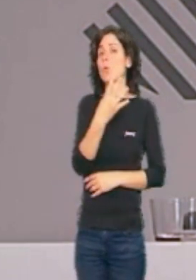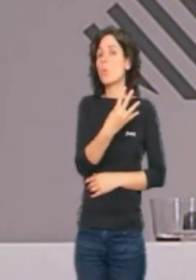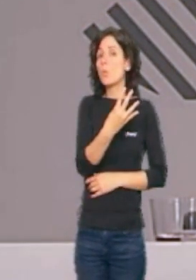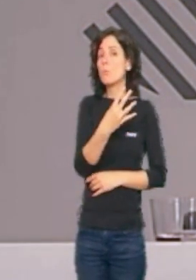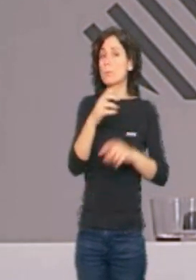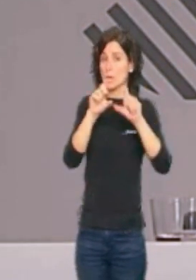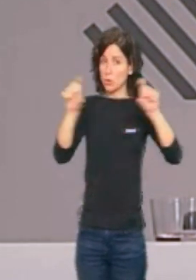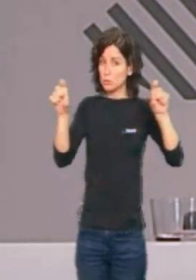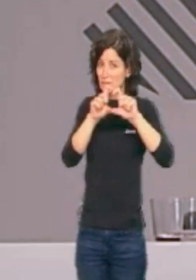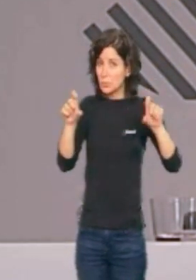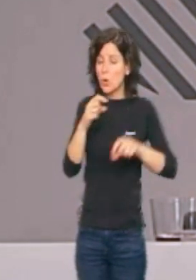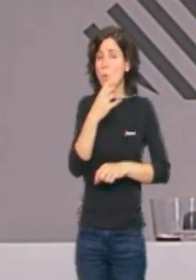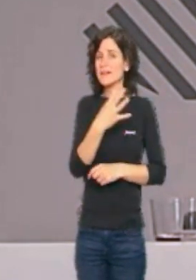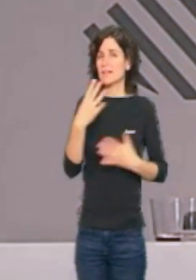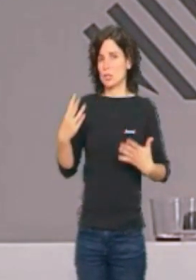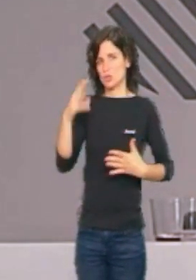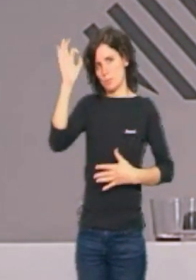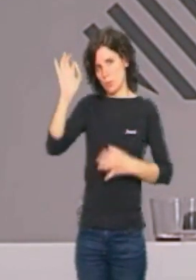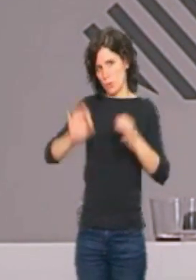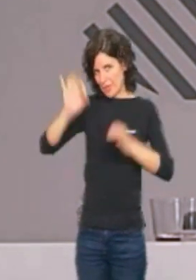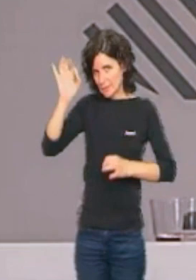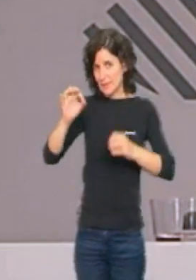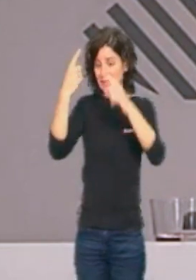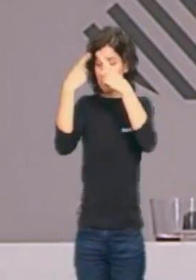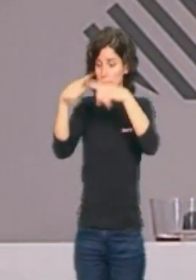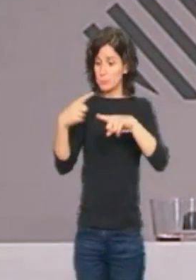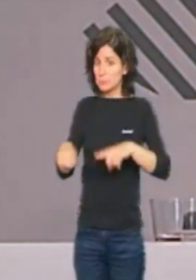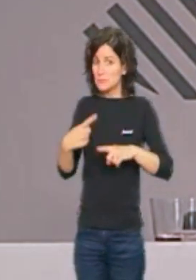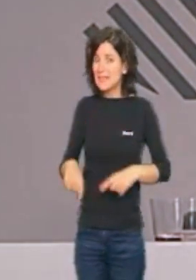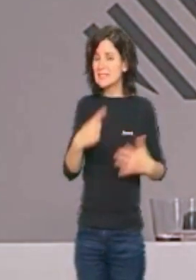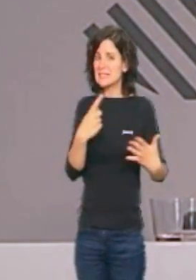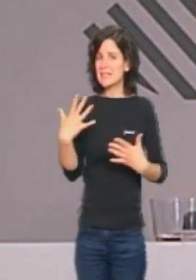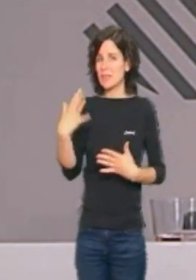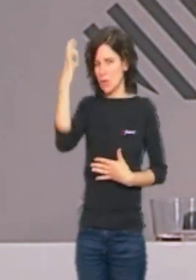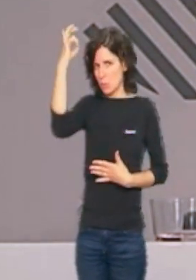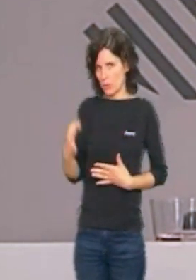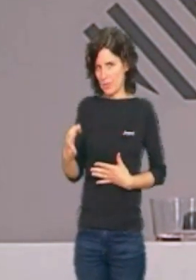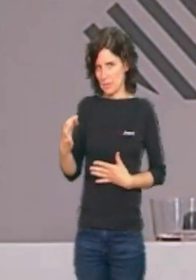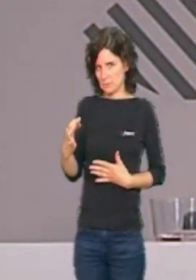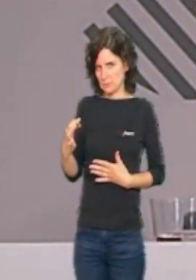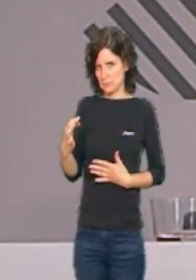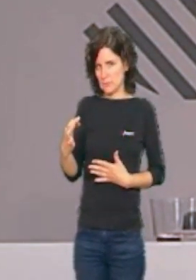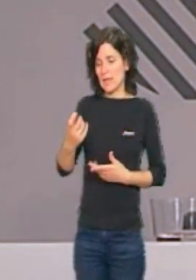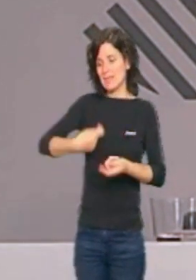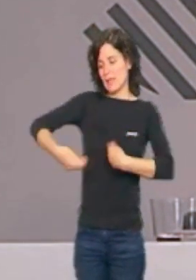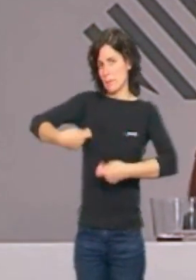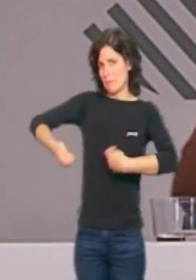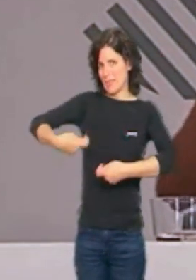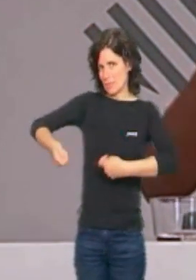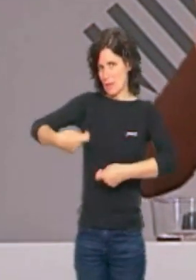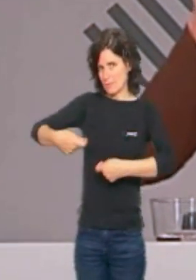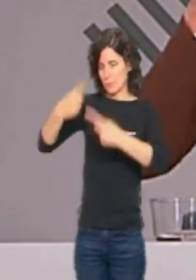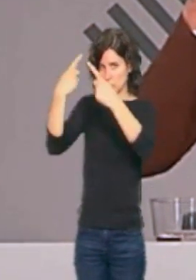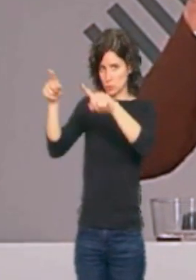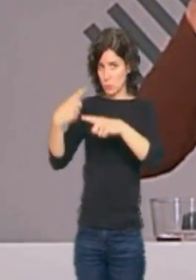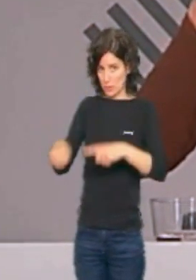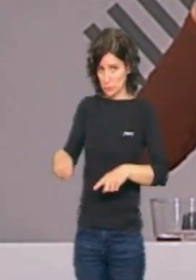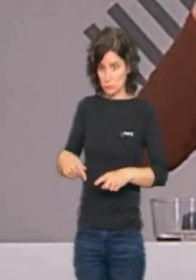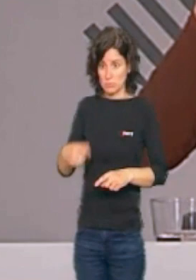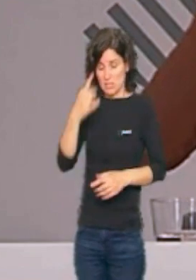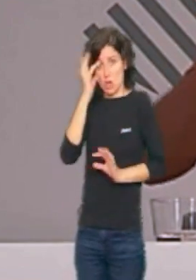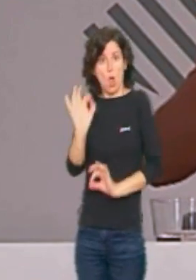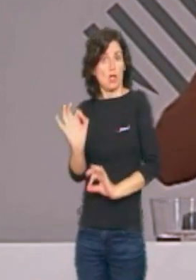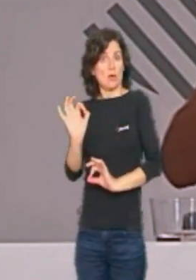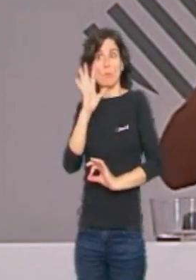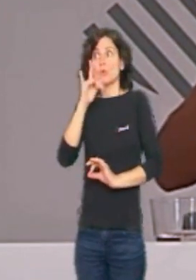63% del tránsito de mercaderías portuarias también son la lógica si va por la playa